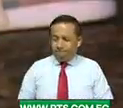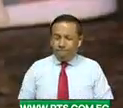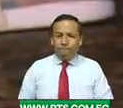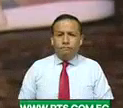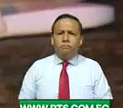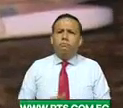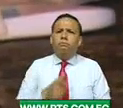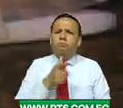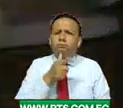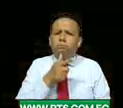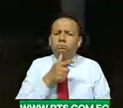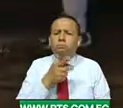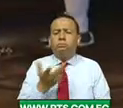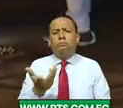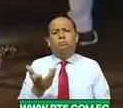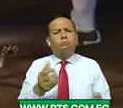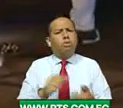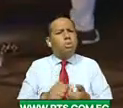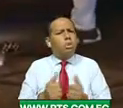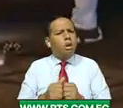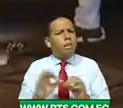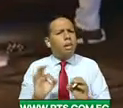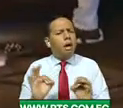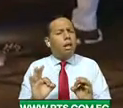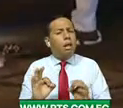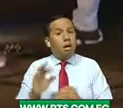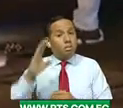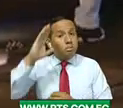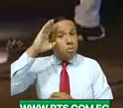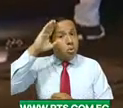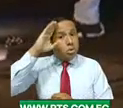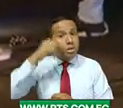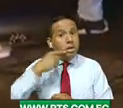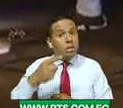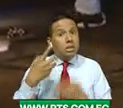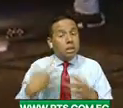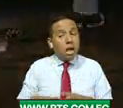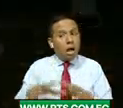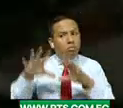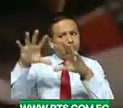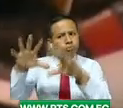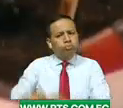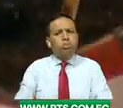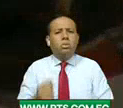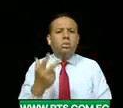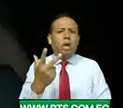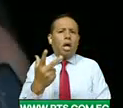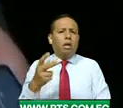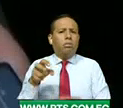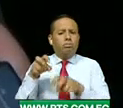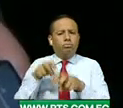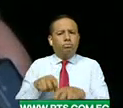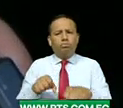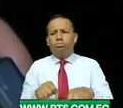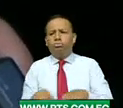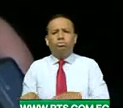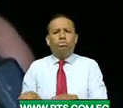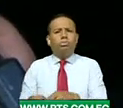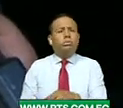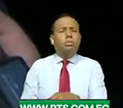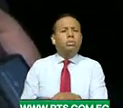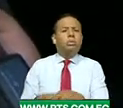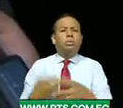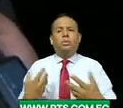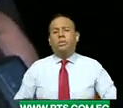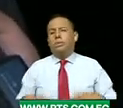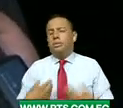Según los agentes, en minutos lograron interceptar a los tres presuntos autores, pero los ocupantes pierden el equilibrio y se